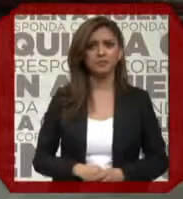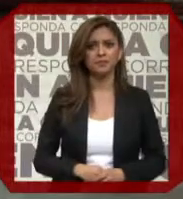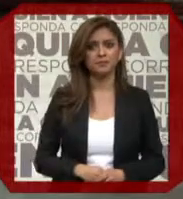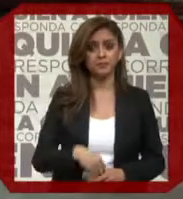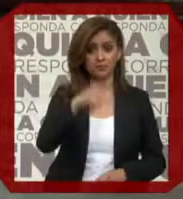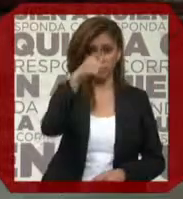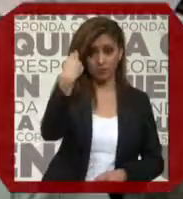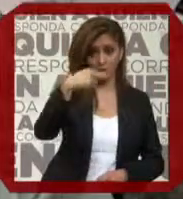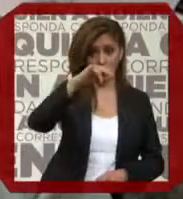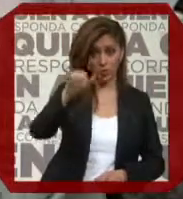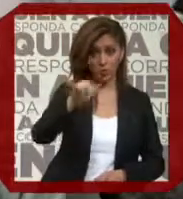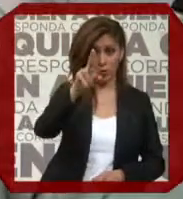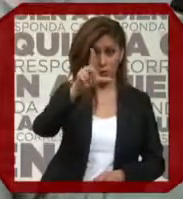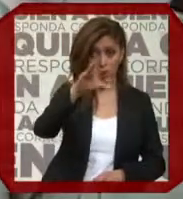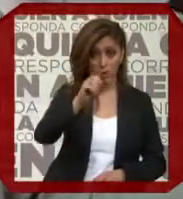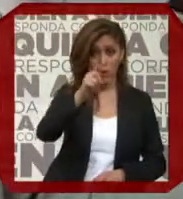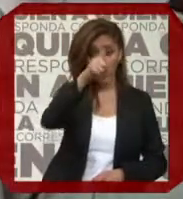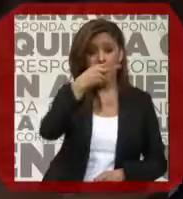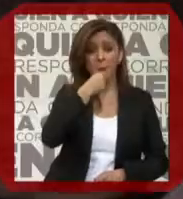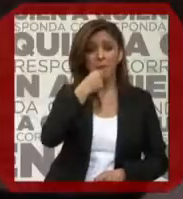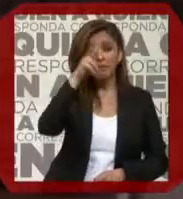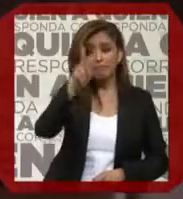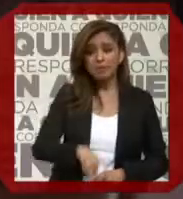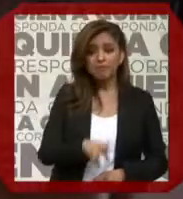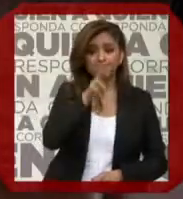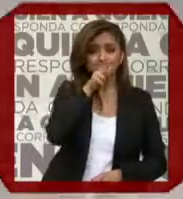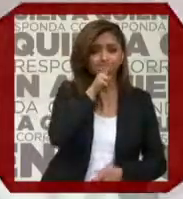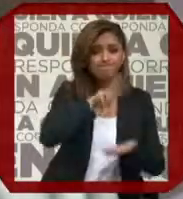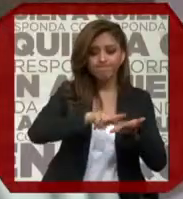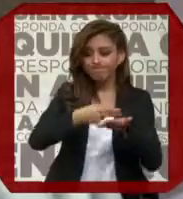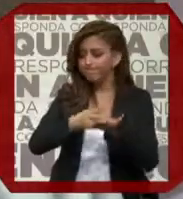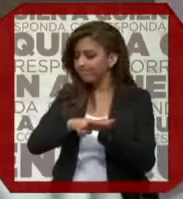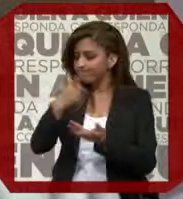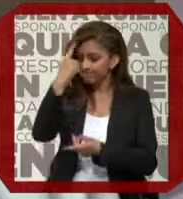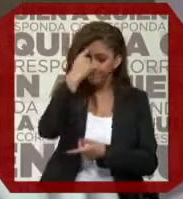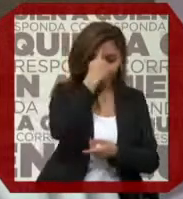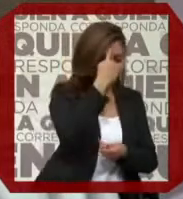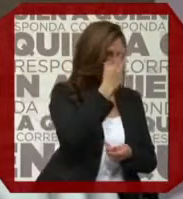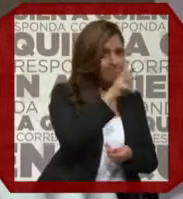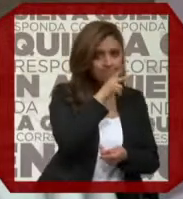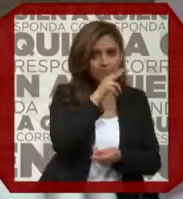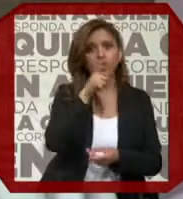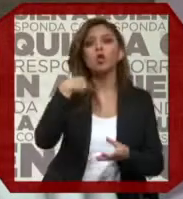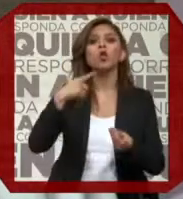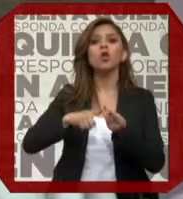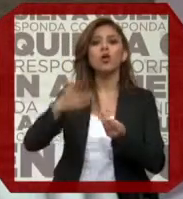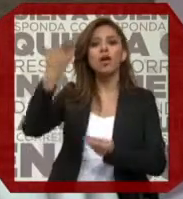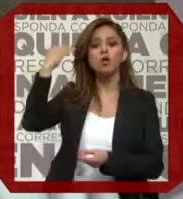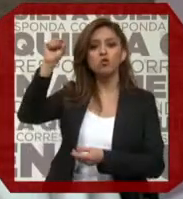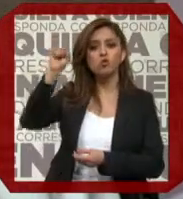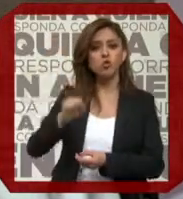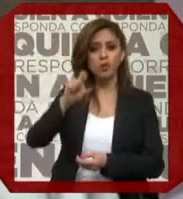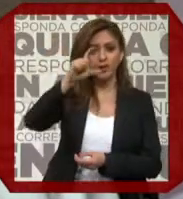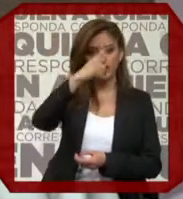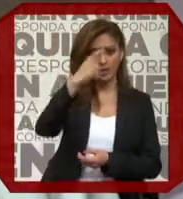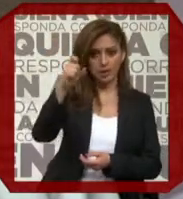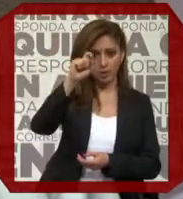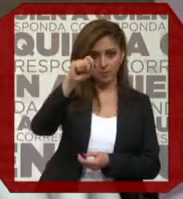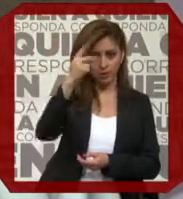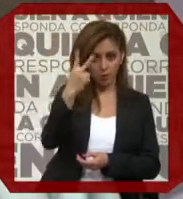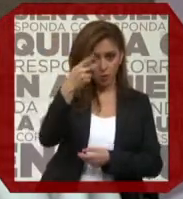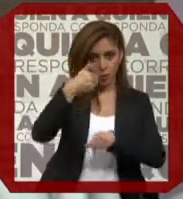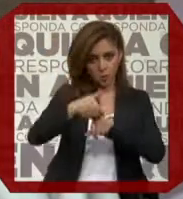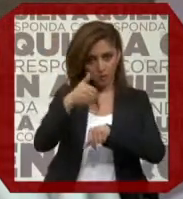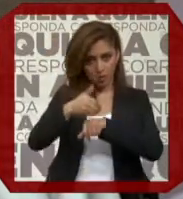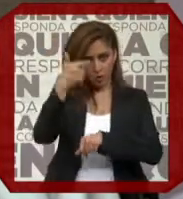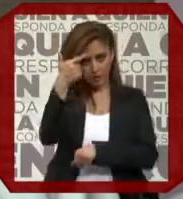El señor Julio Cedillo vive con una preocupación que no lo deja dormir. Nosotros vivíamos en Sur 122, número 7,